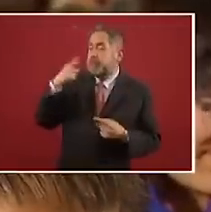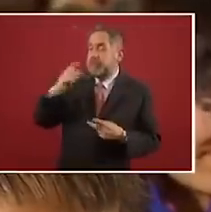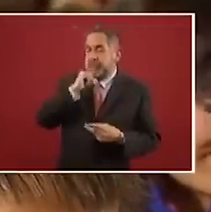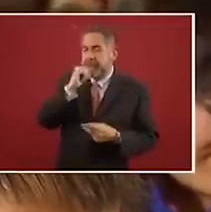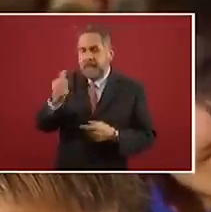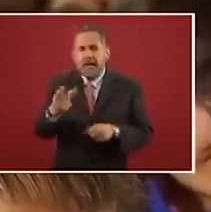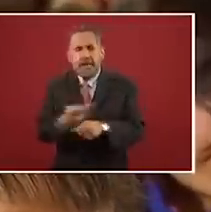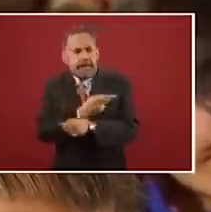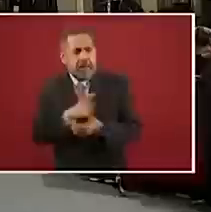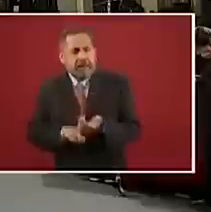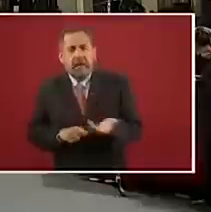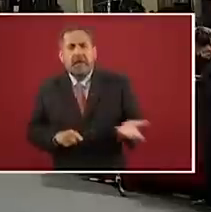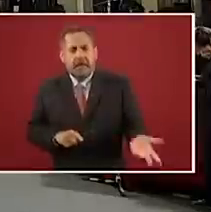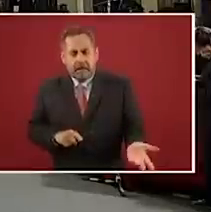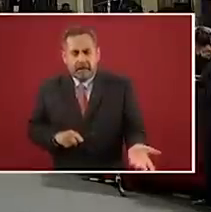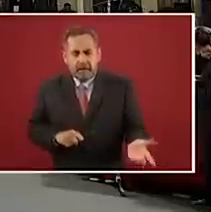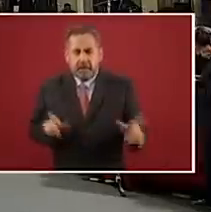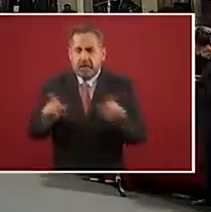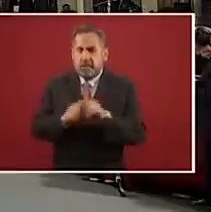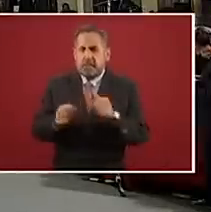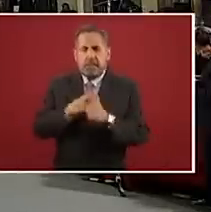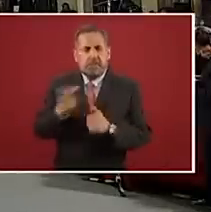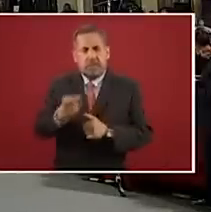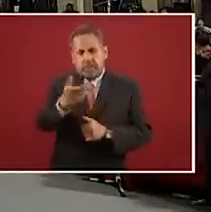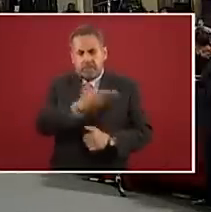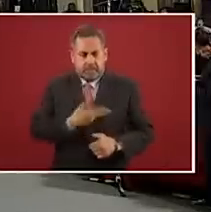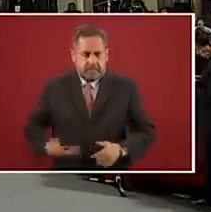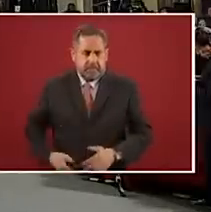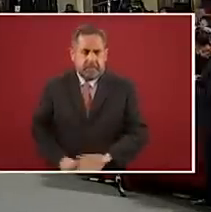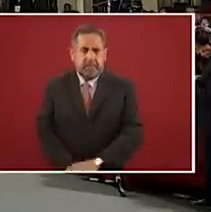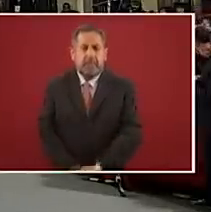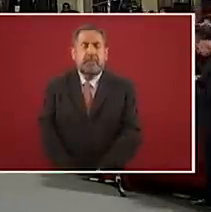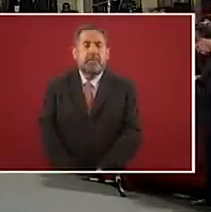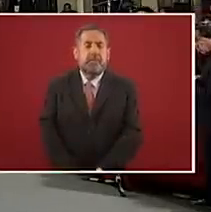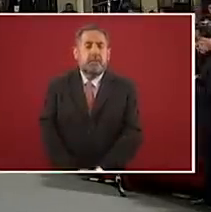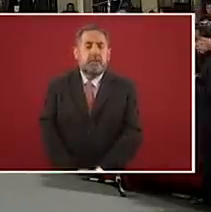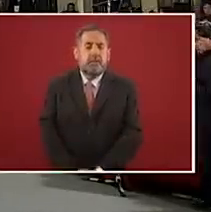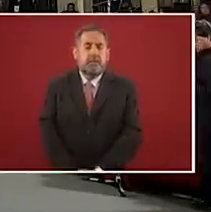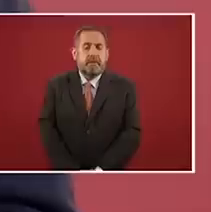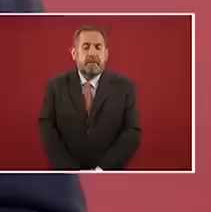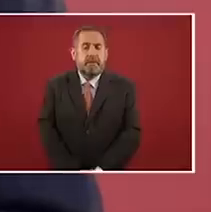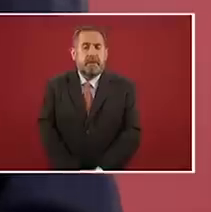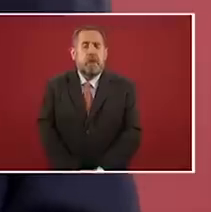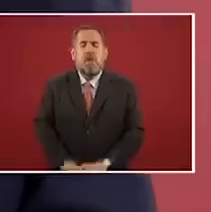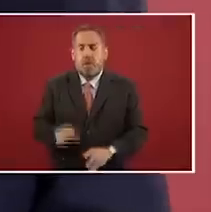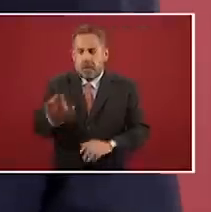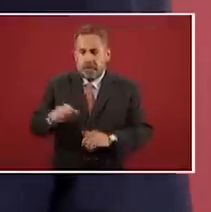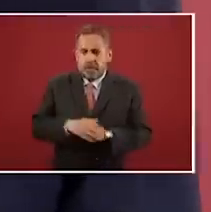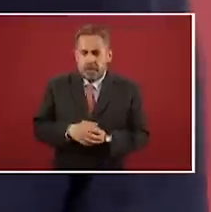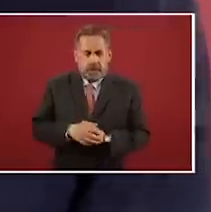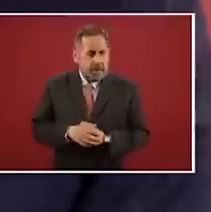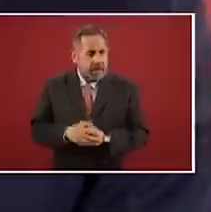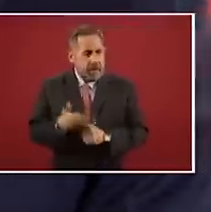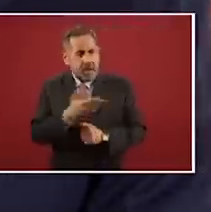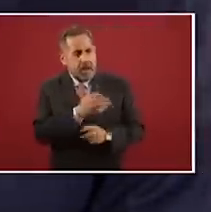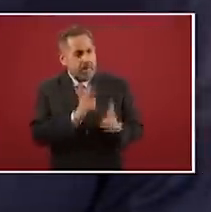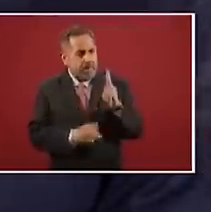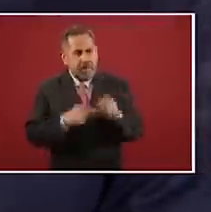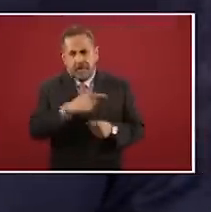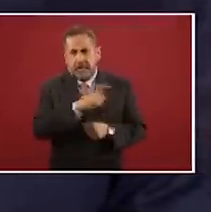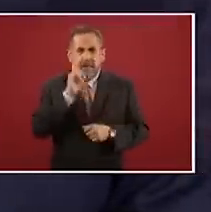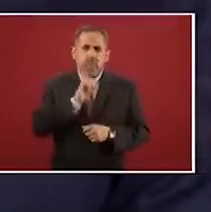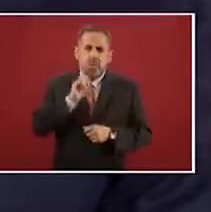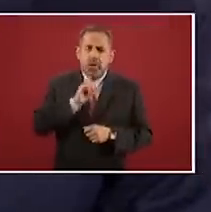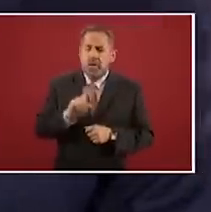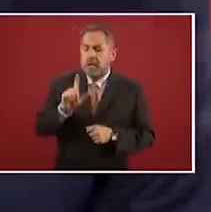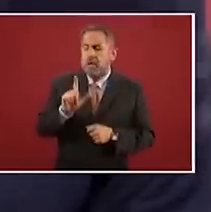estos trabajadores? Esa sería mi primera pregunta, presidente. Sí, pues vamos a pedirle a Luisa María,